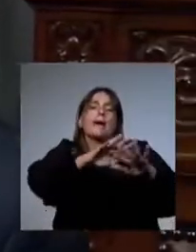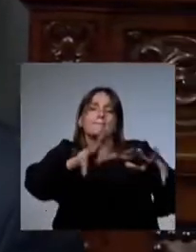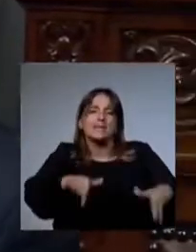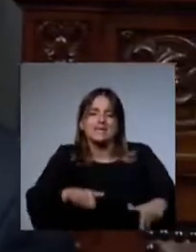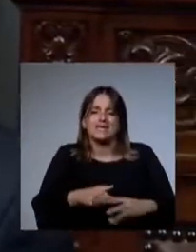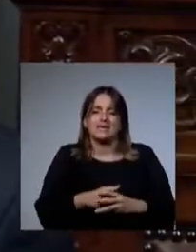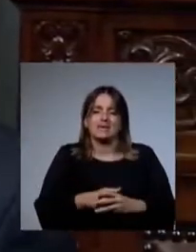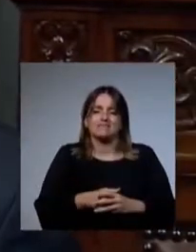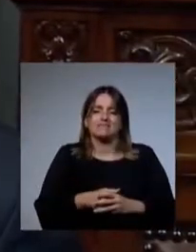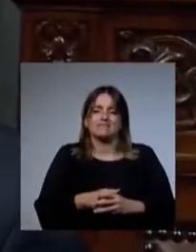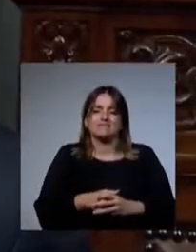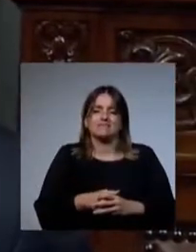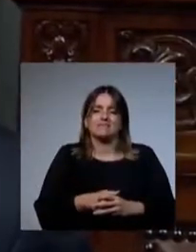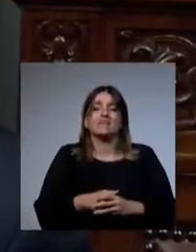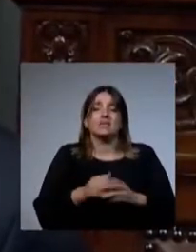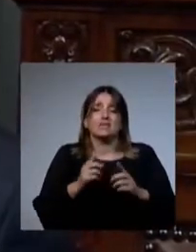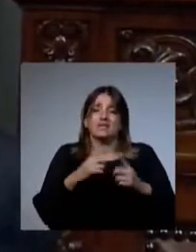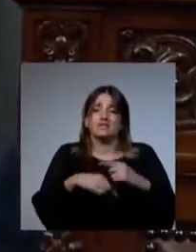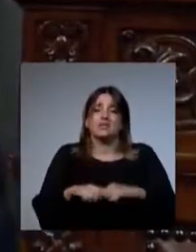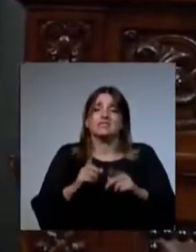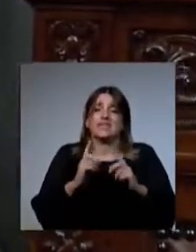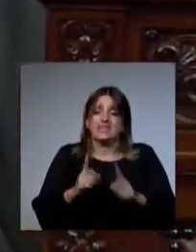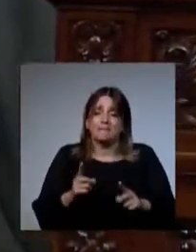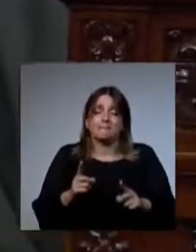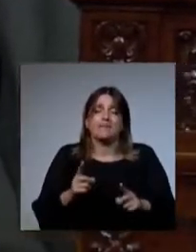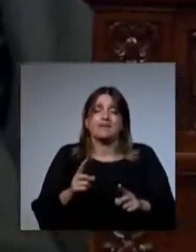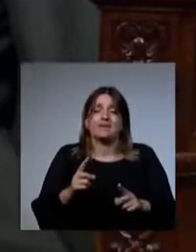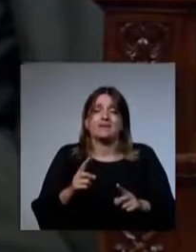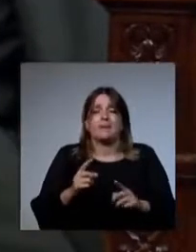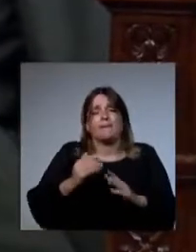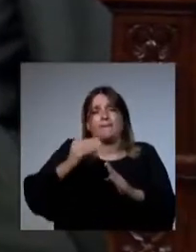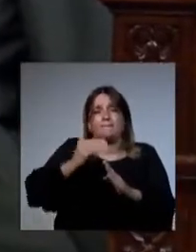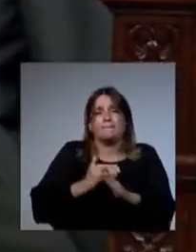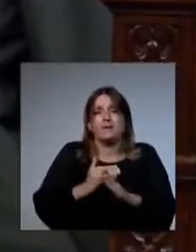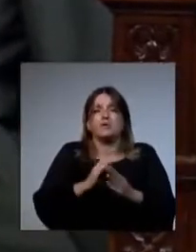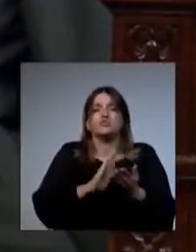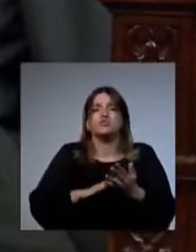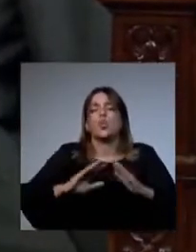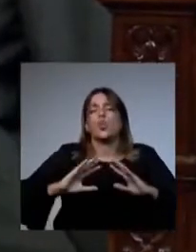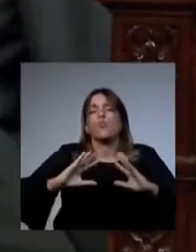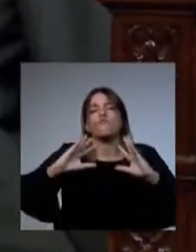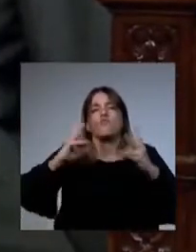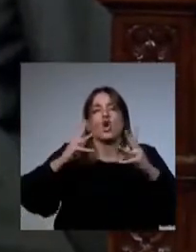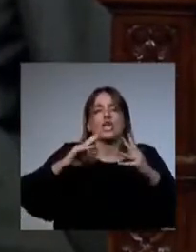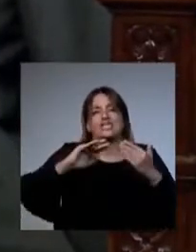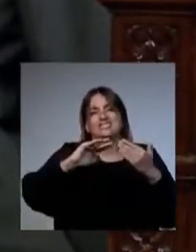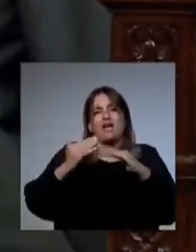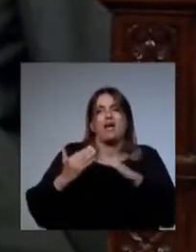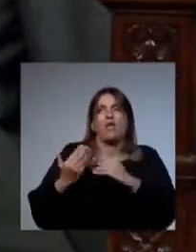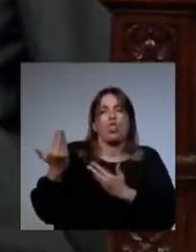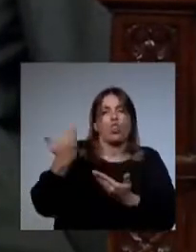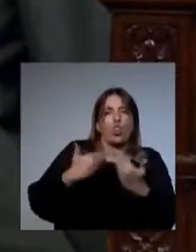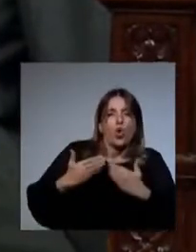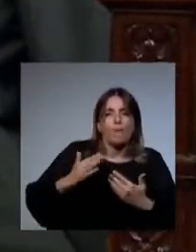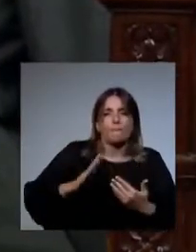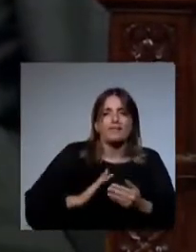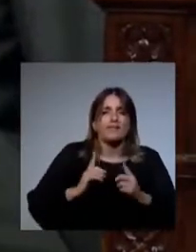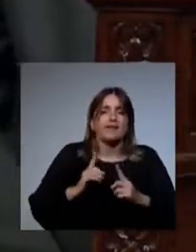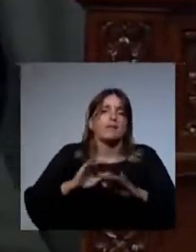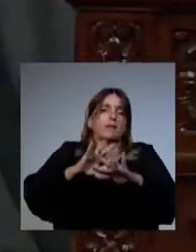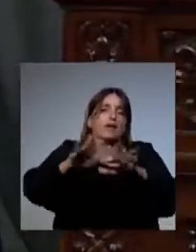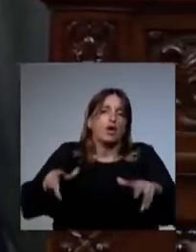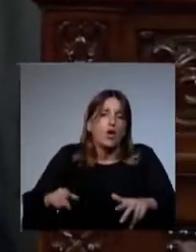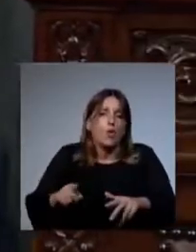hurtos, y aunque en márgenes menores también en lo que hace a la violencia doméstica y los abigeatos.